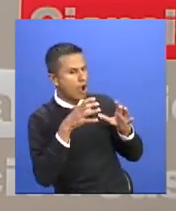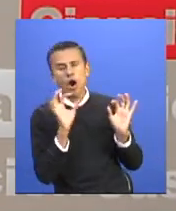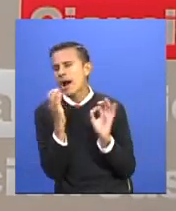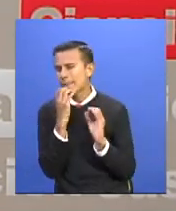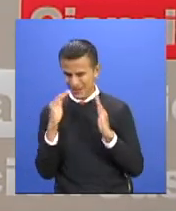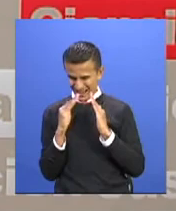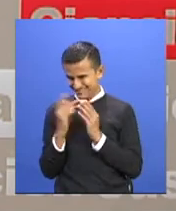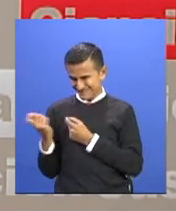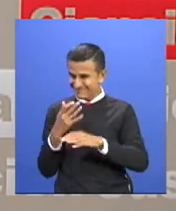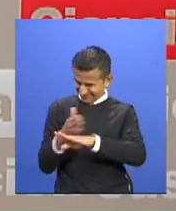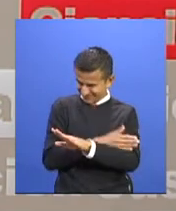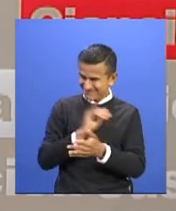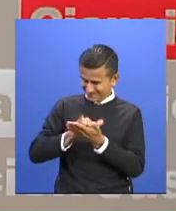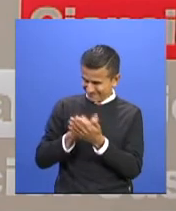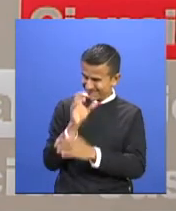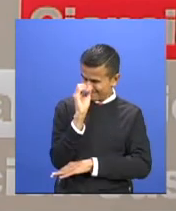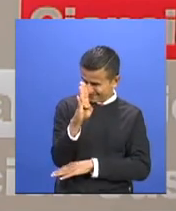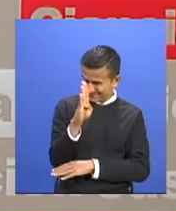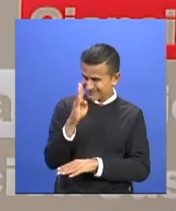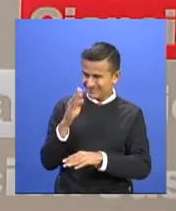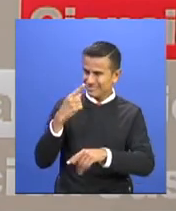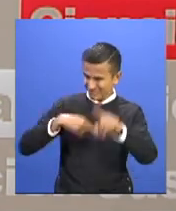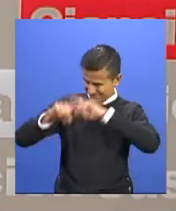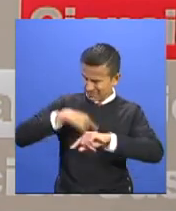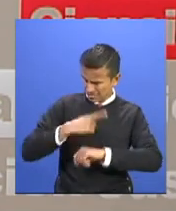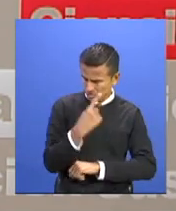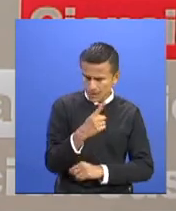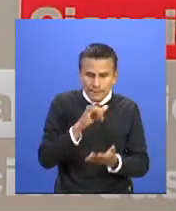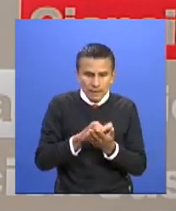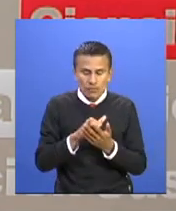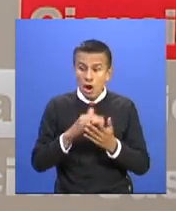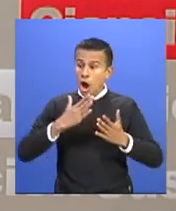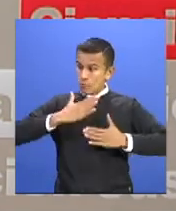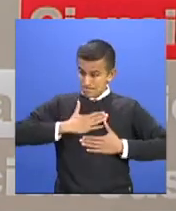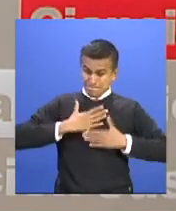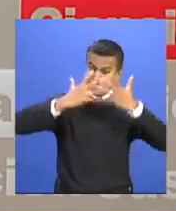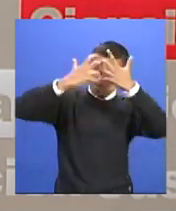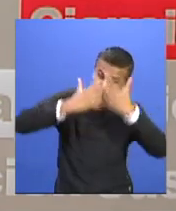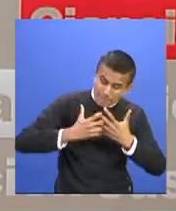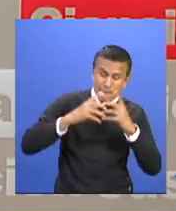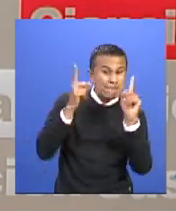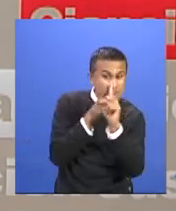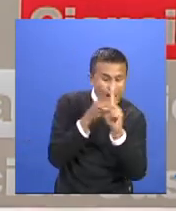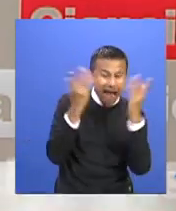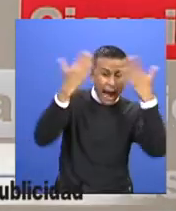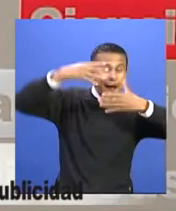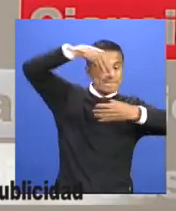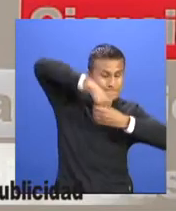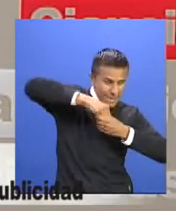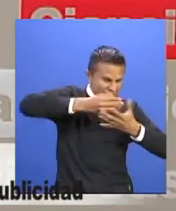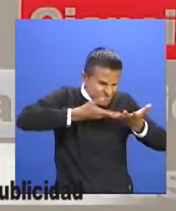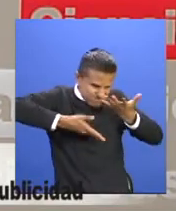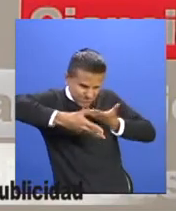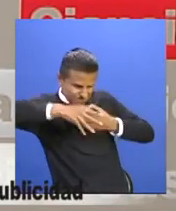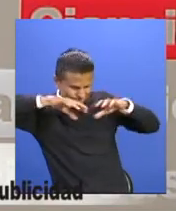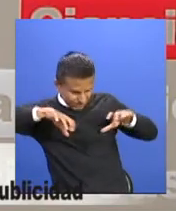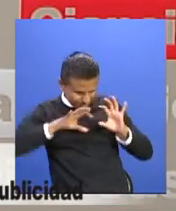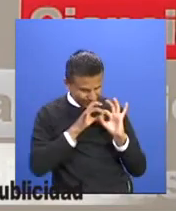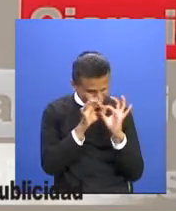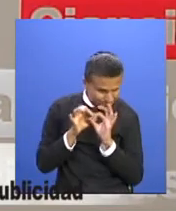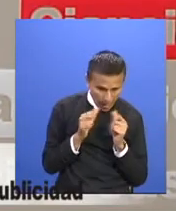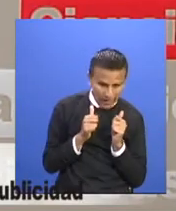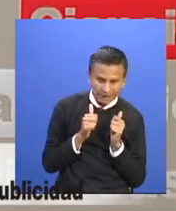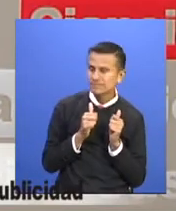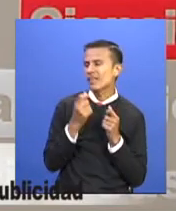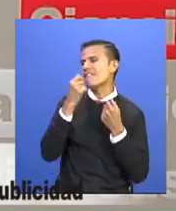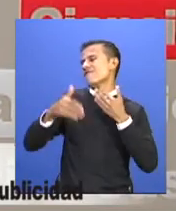barrio, la banca, como yo le dije ahora. Entonces, si mi empresa construye una buena reputación interna, definitivamente